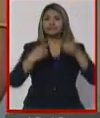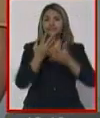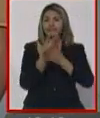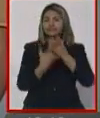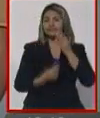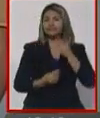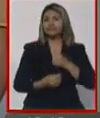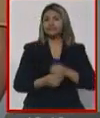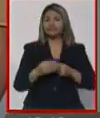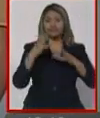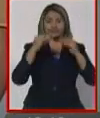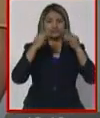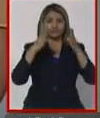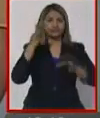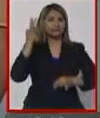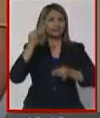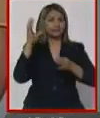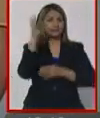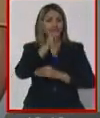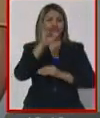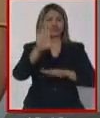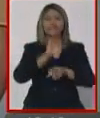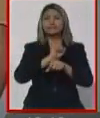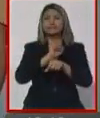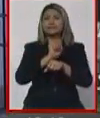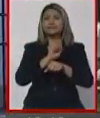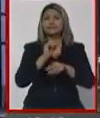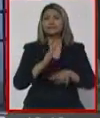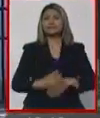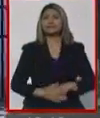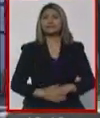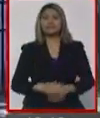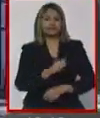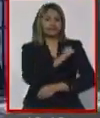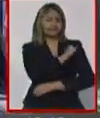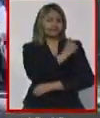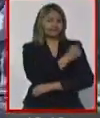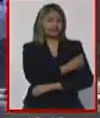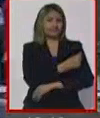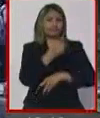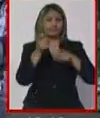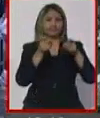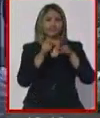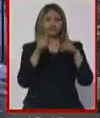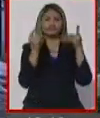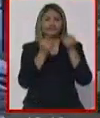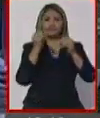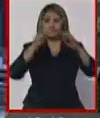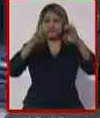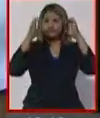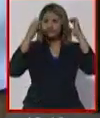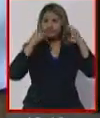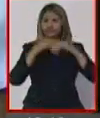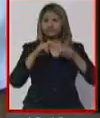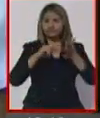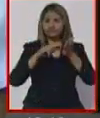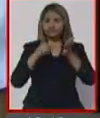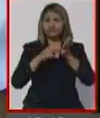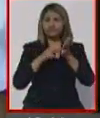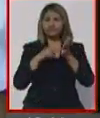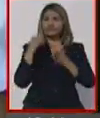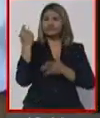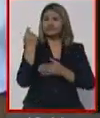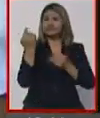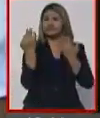Anuncian descuentos a los maestros que faltaron a sus labores. Las autoridades de la Dirección Departamental de Educación señalaron